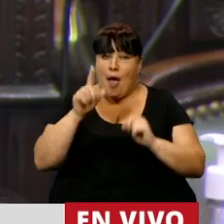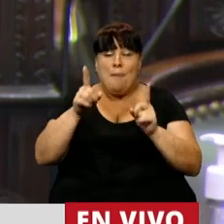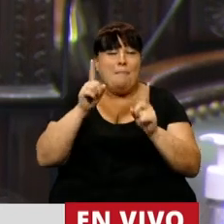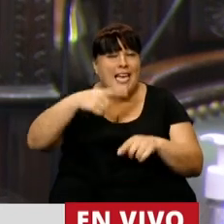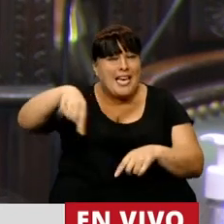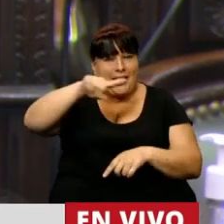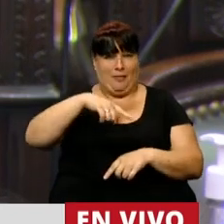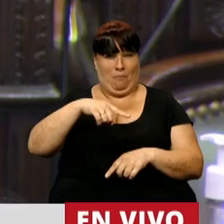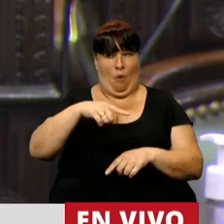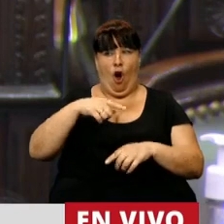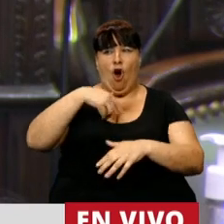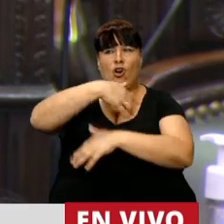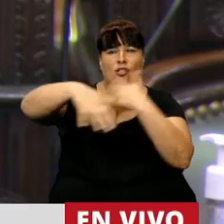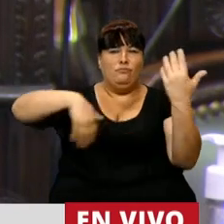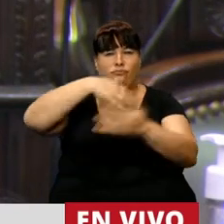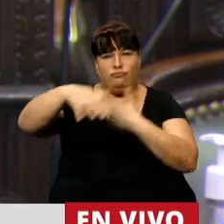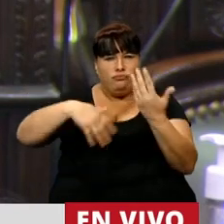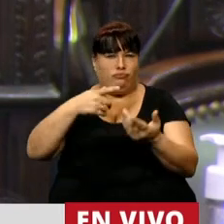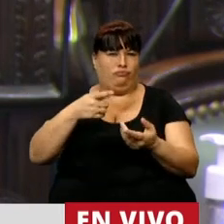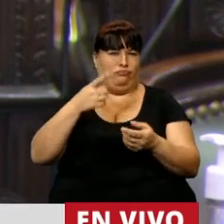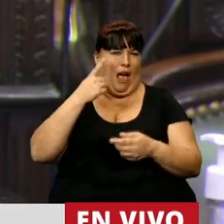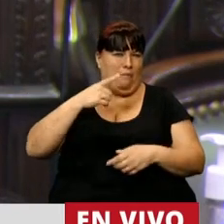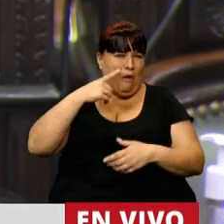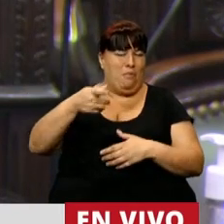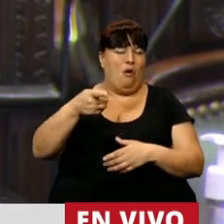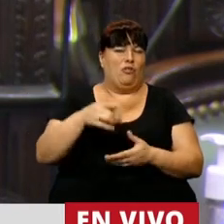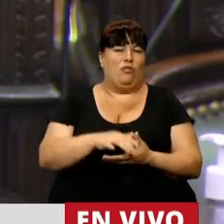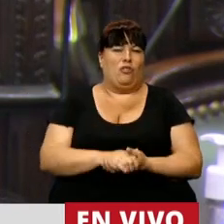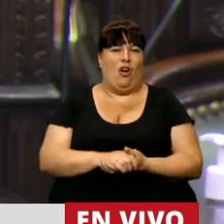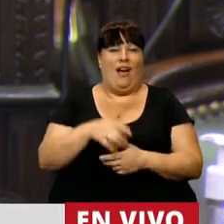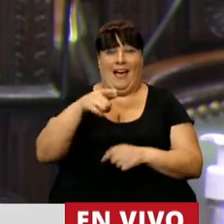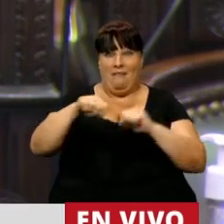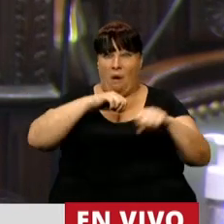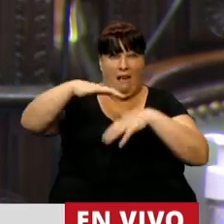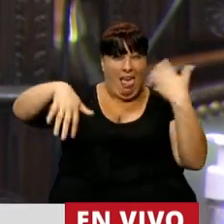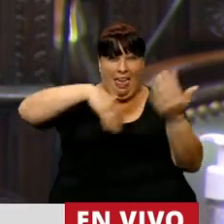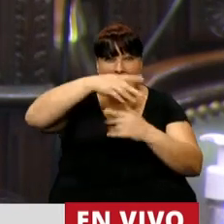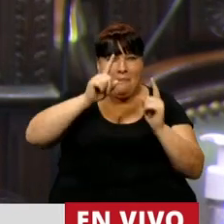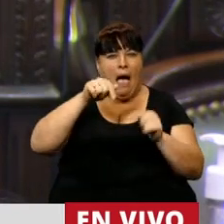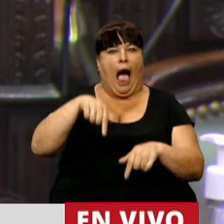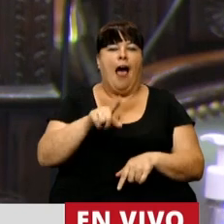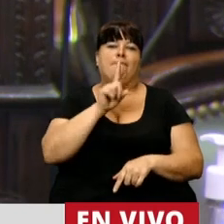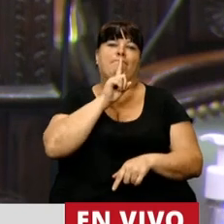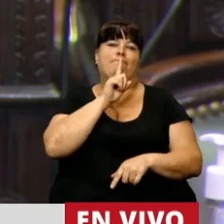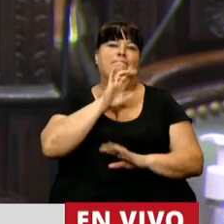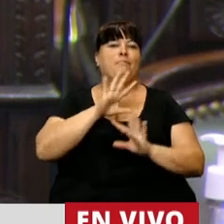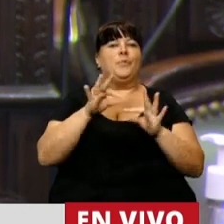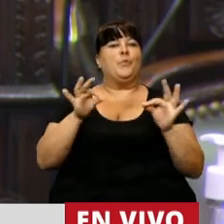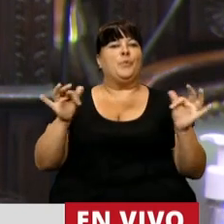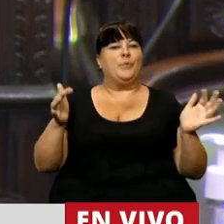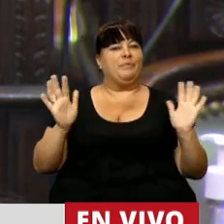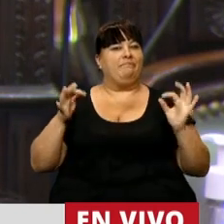artífices y los impulsores, gestores de eso, callan